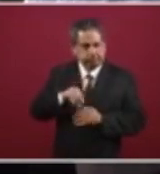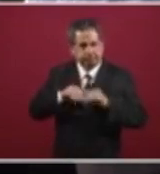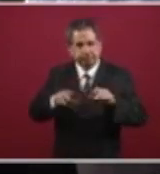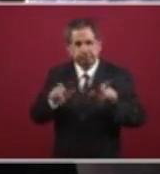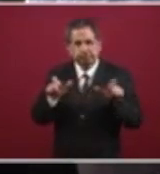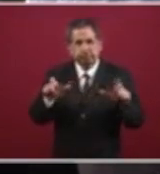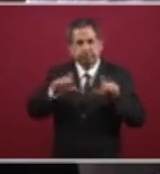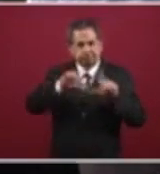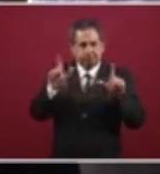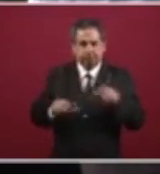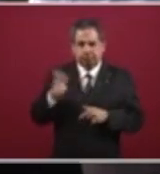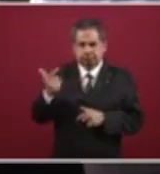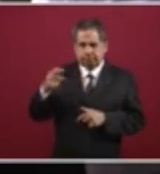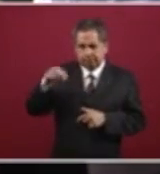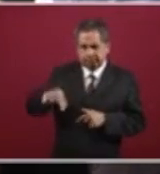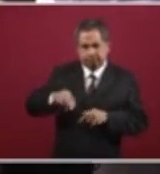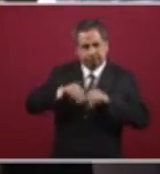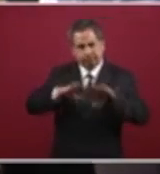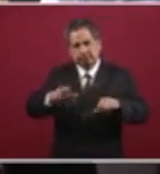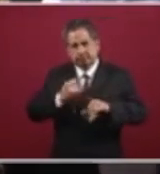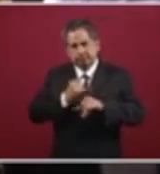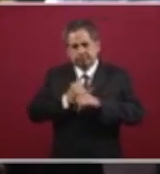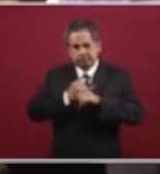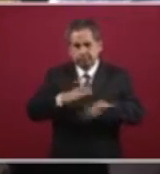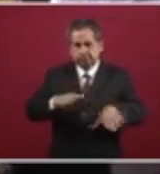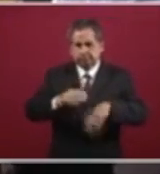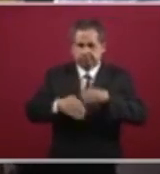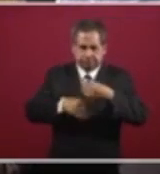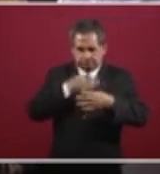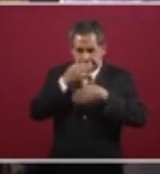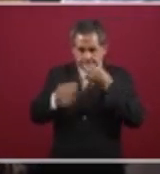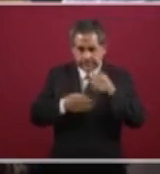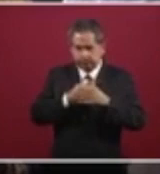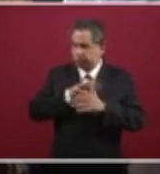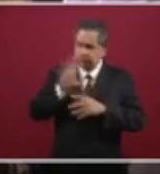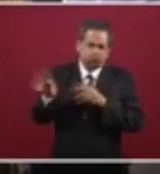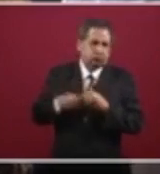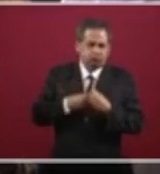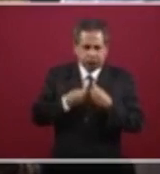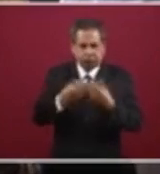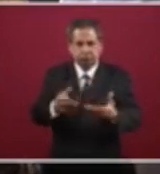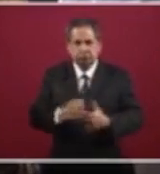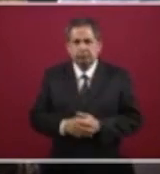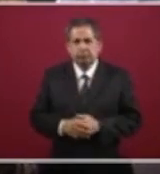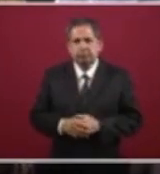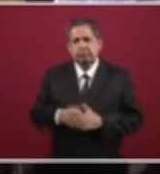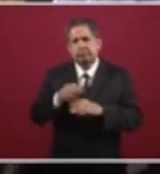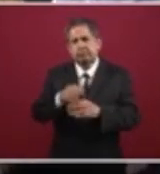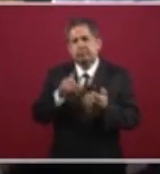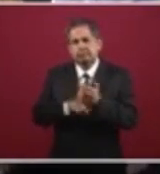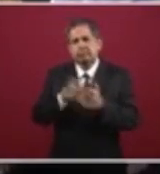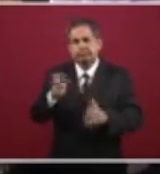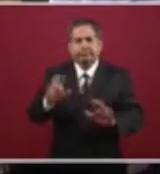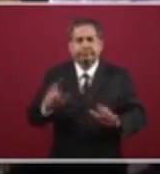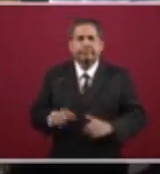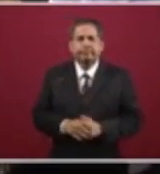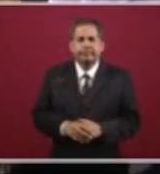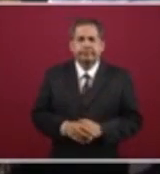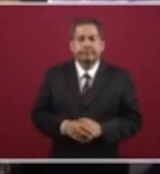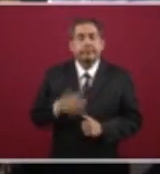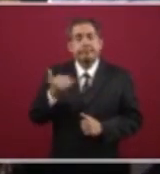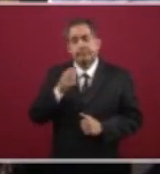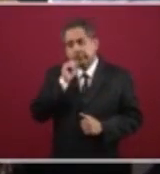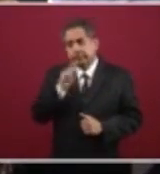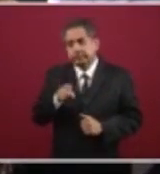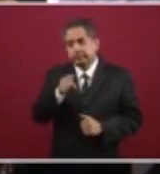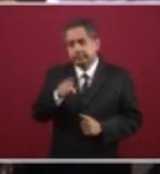Guardia Nacional va a informar de todo lo que tiene que ver. Y lo